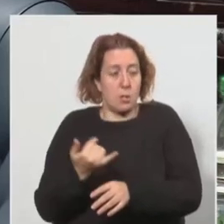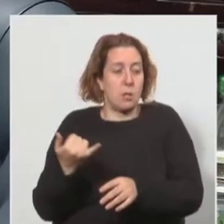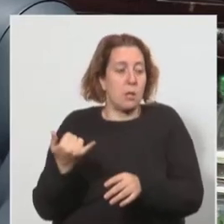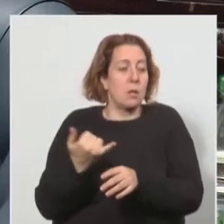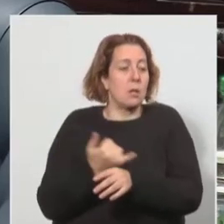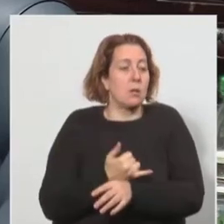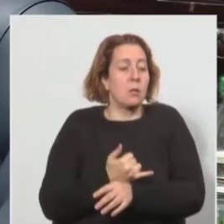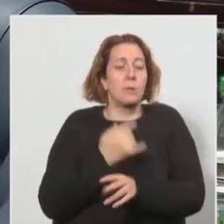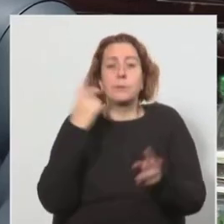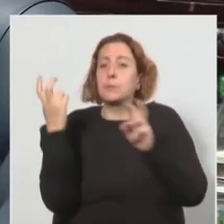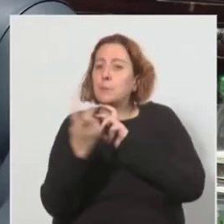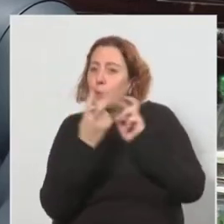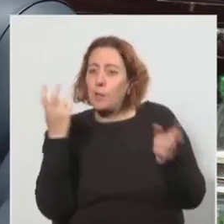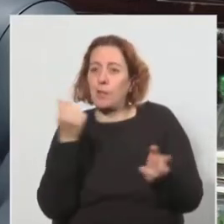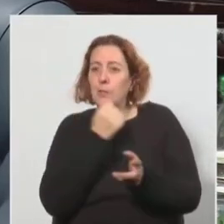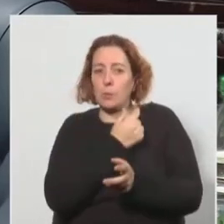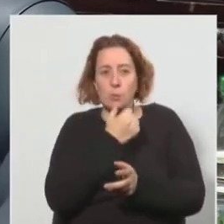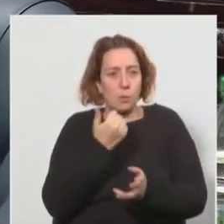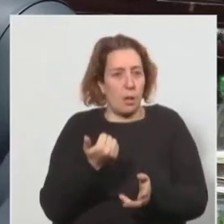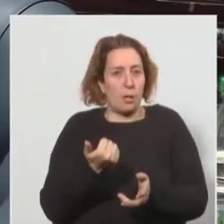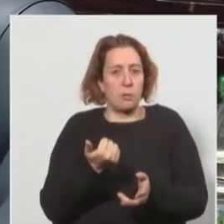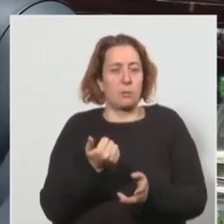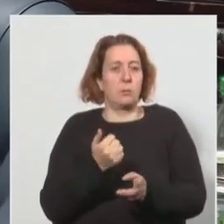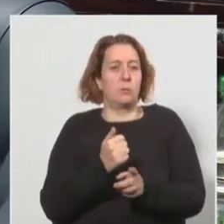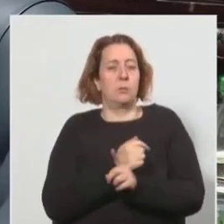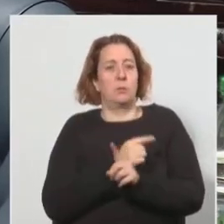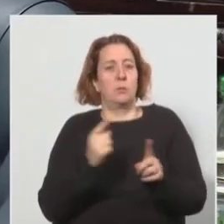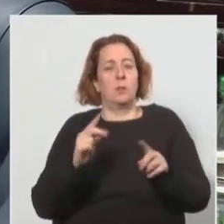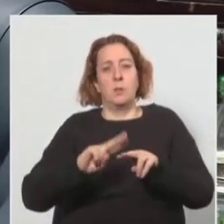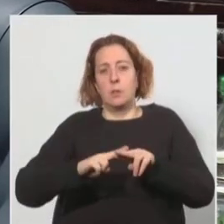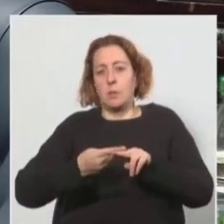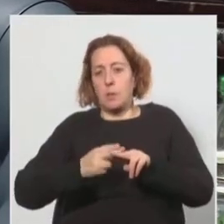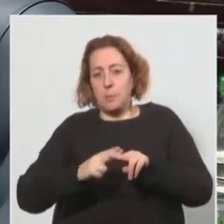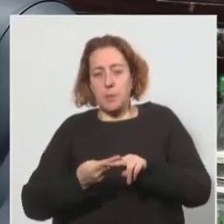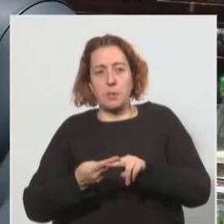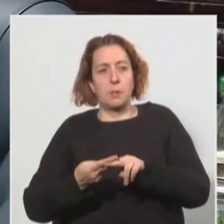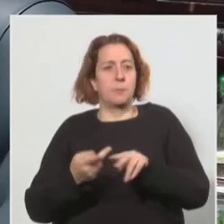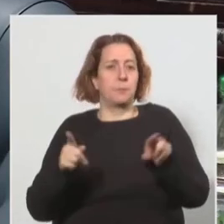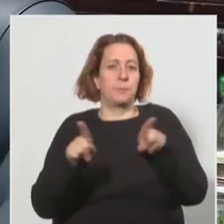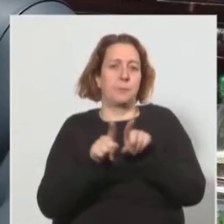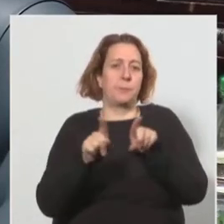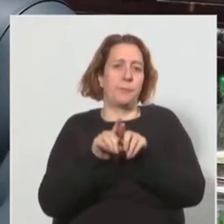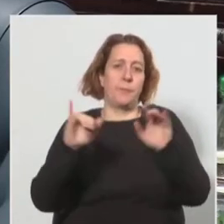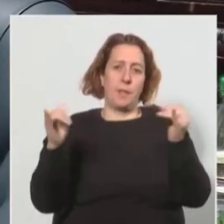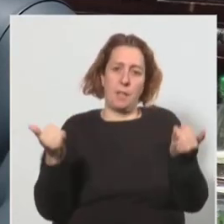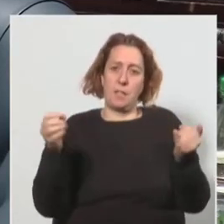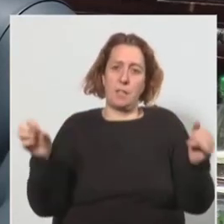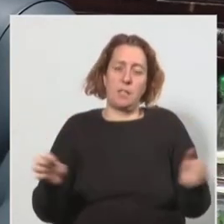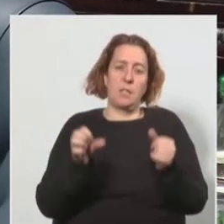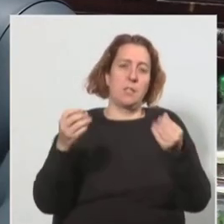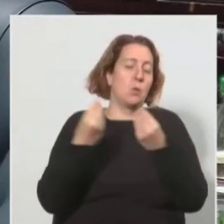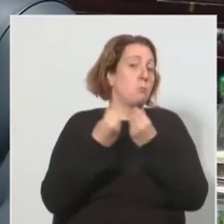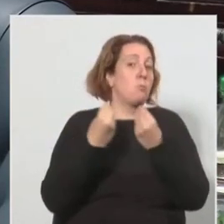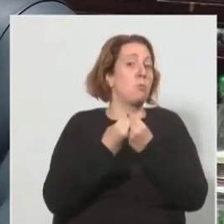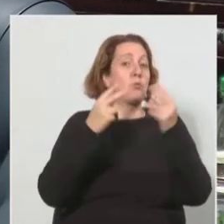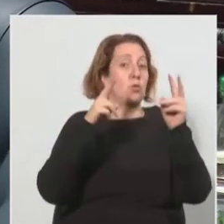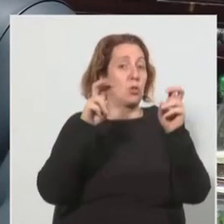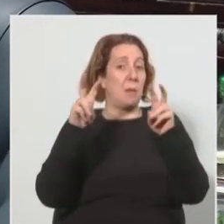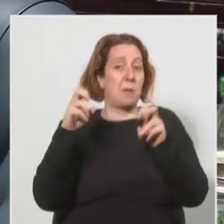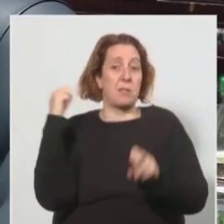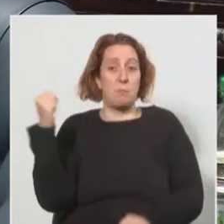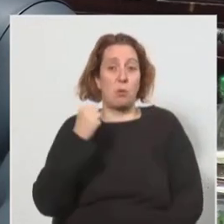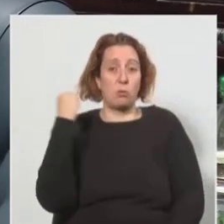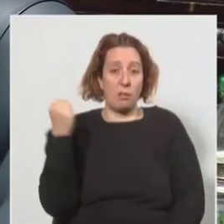Errores que se buscan subsanar, en lugar de repetir, como se viene haciendo en tantos otros temas de suma